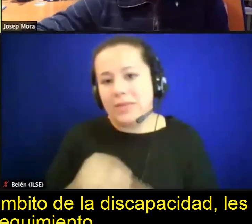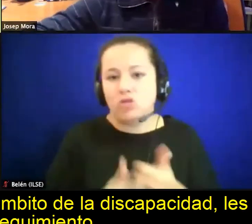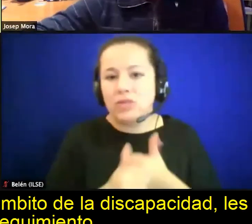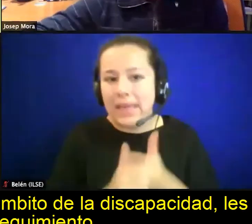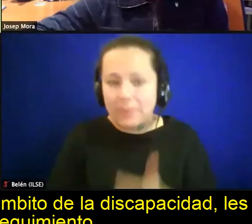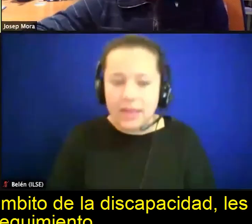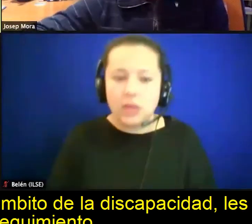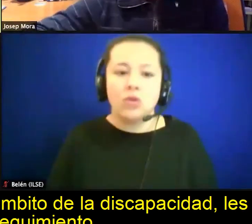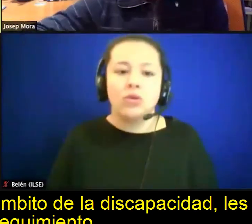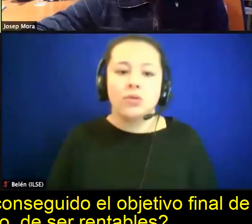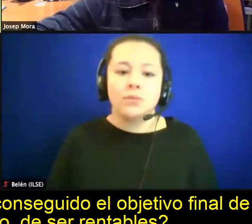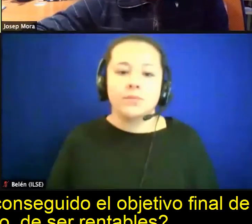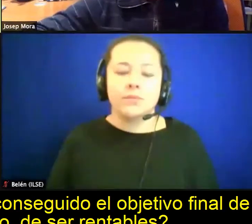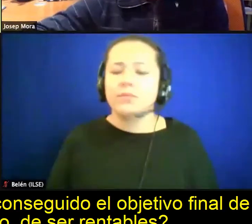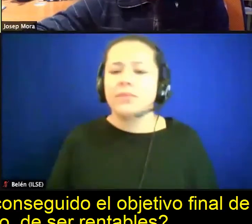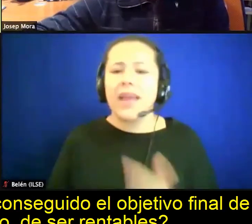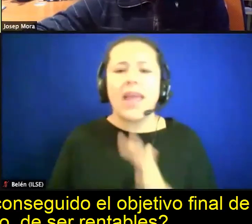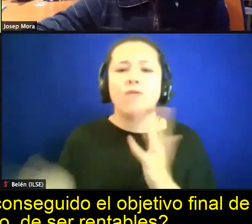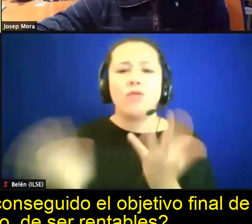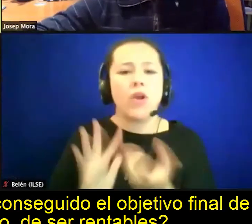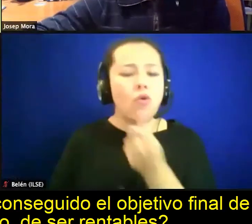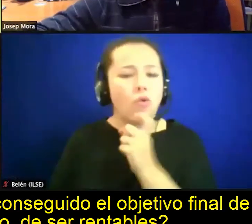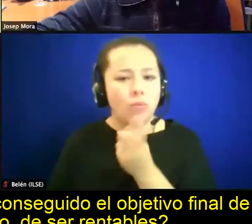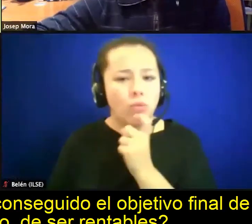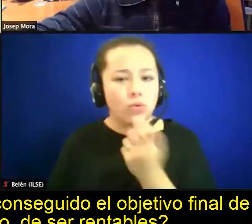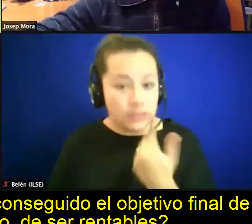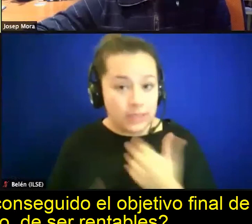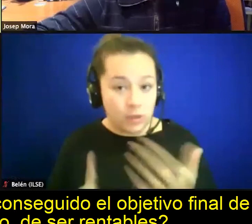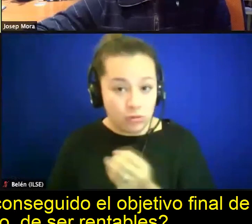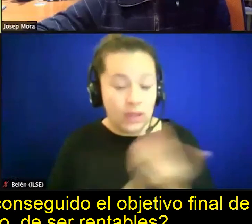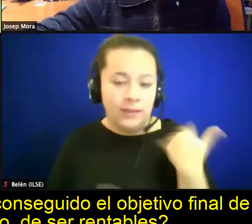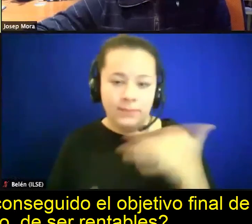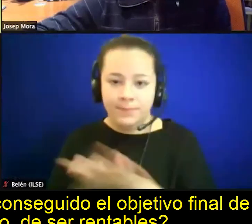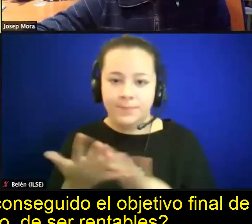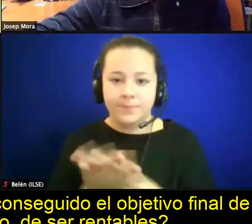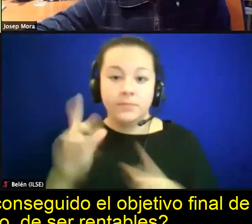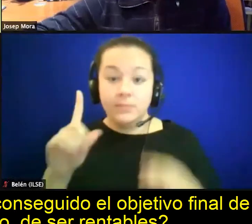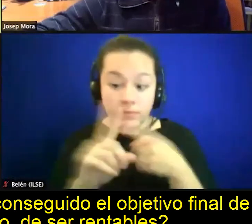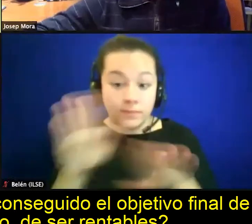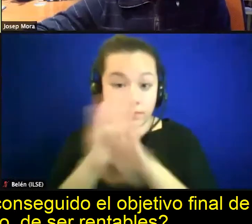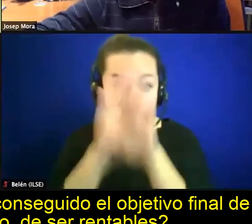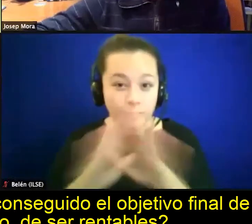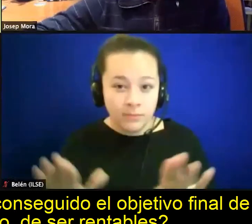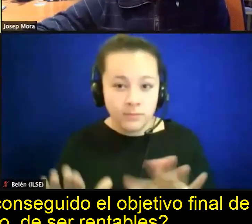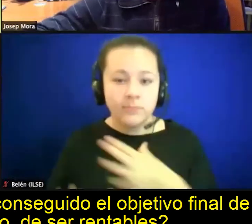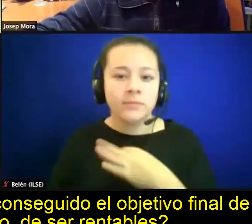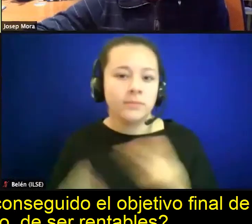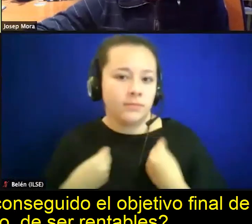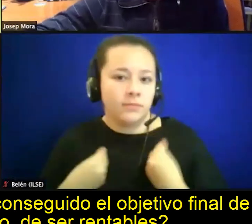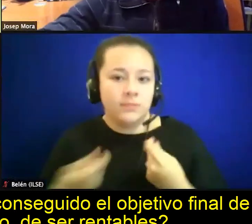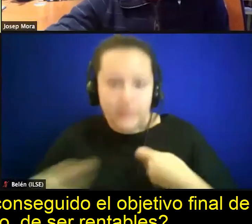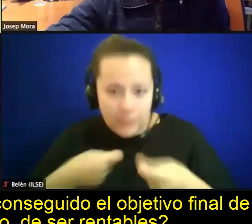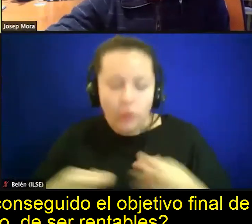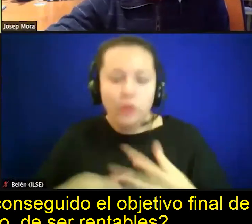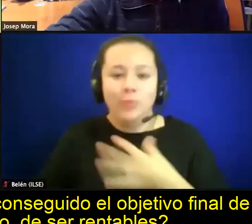Sí. ¿Cómo han evolucionado? ¿Han conseguido lo que hablábamos antes, el objetivo final de poder vivir de ese negocio, de ser